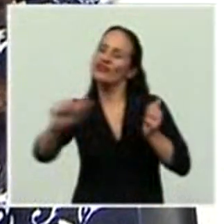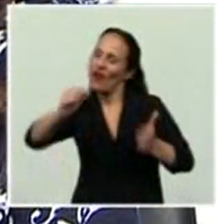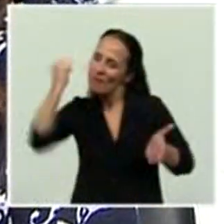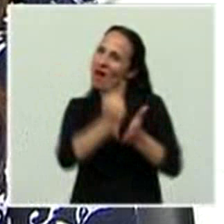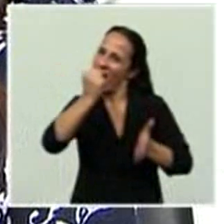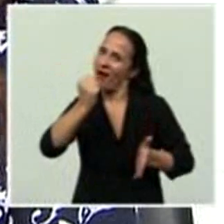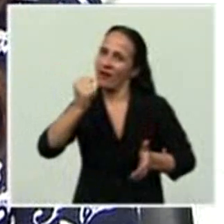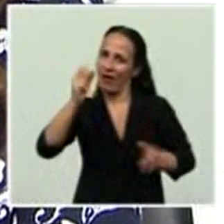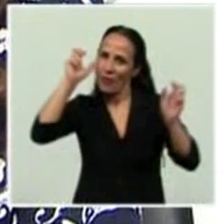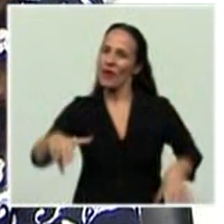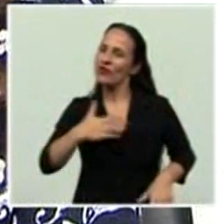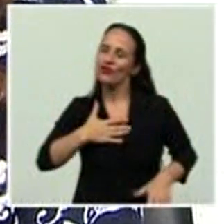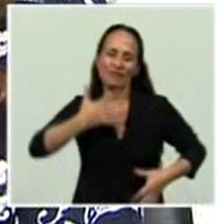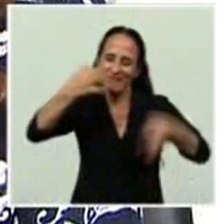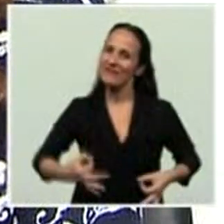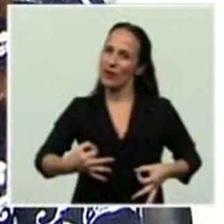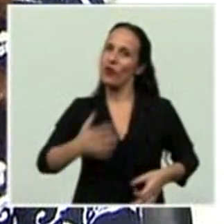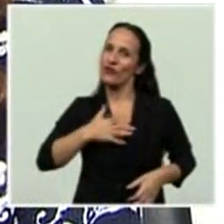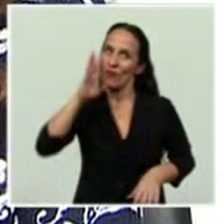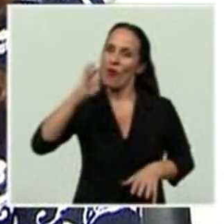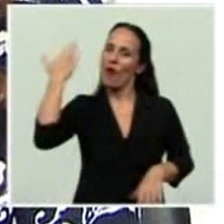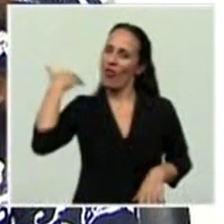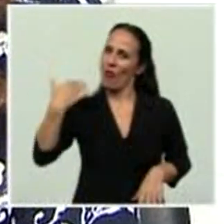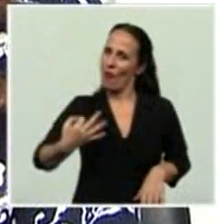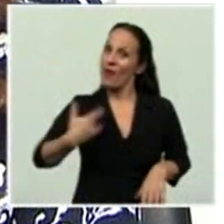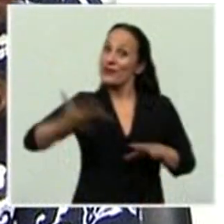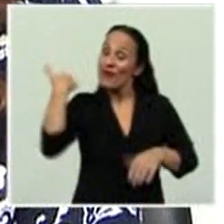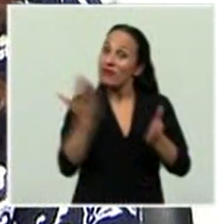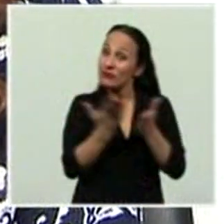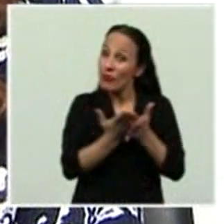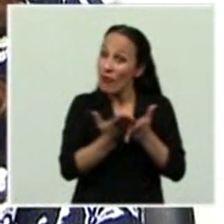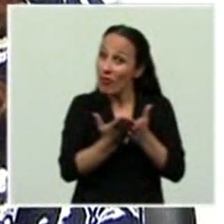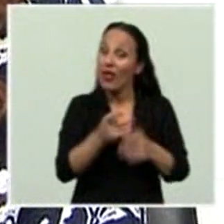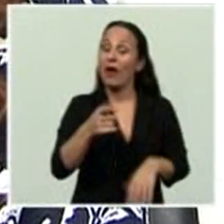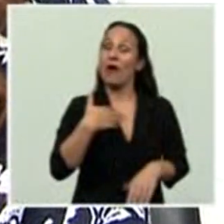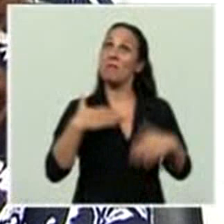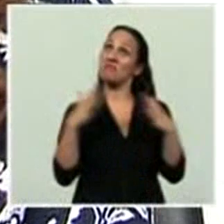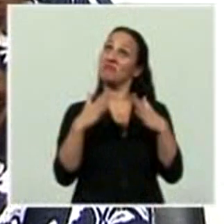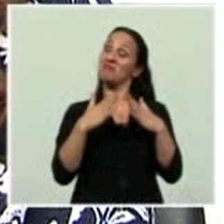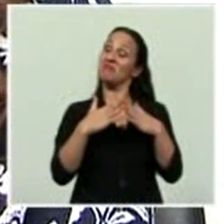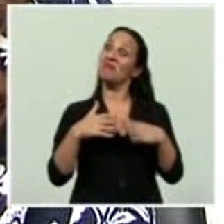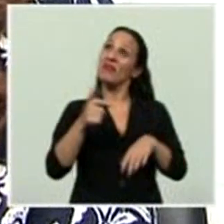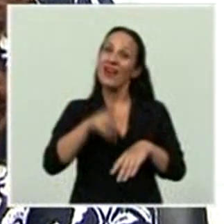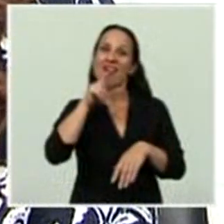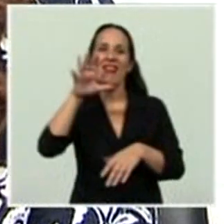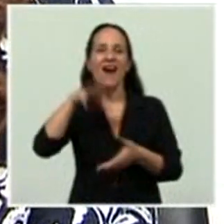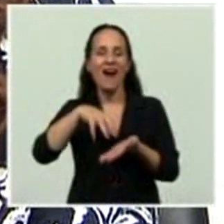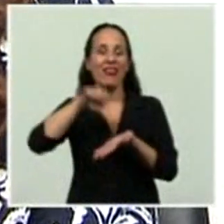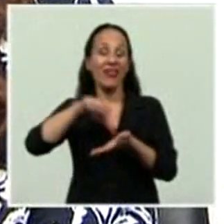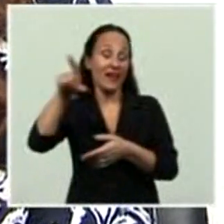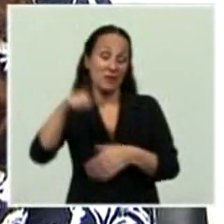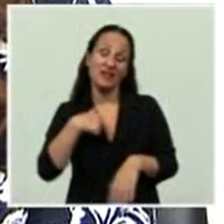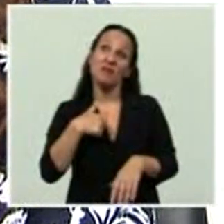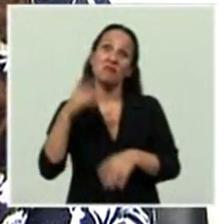convencida de eso lo recuerdo muy bien yo era estudiante estaba en mi casa de la plata y mi madre Estaba